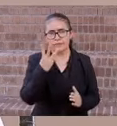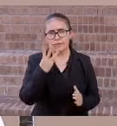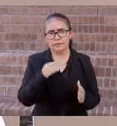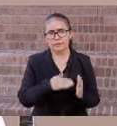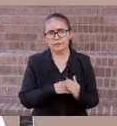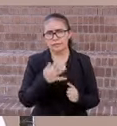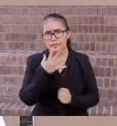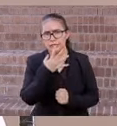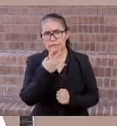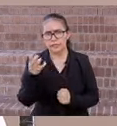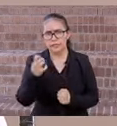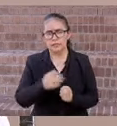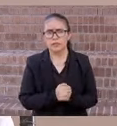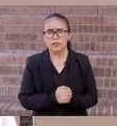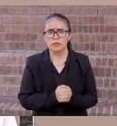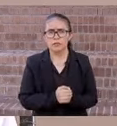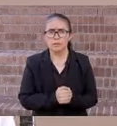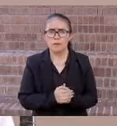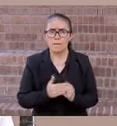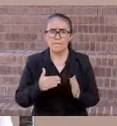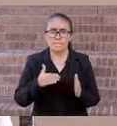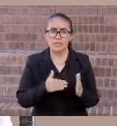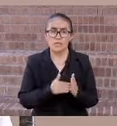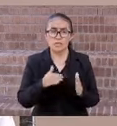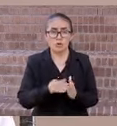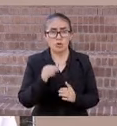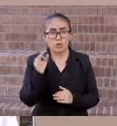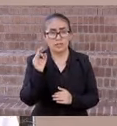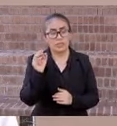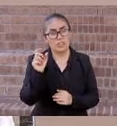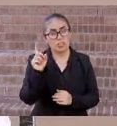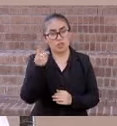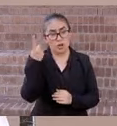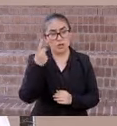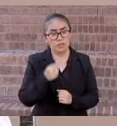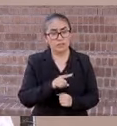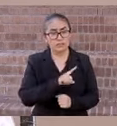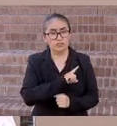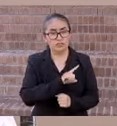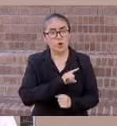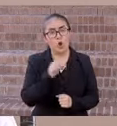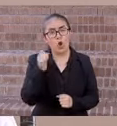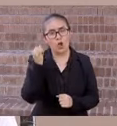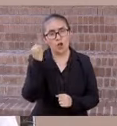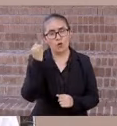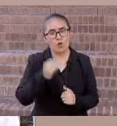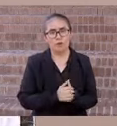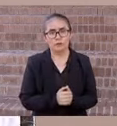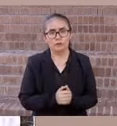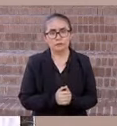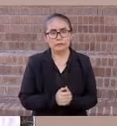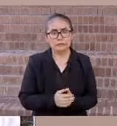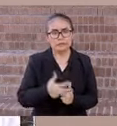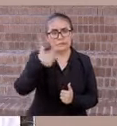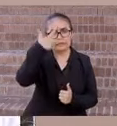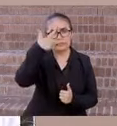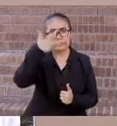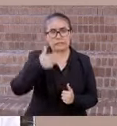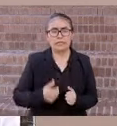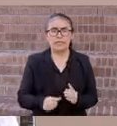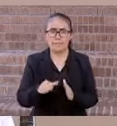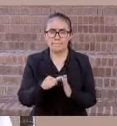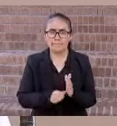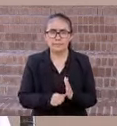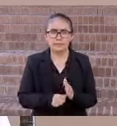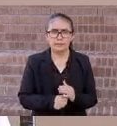3500 millones de dólares nada más en junio en siete meses de